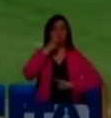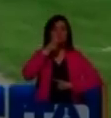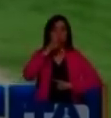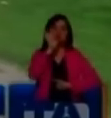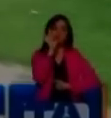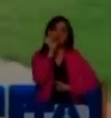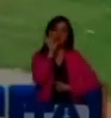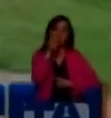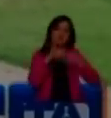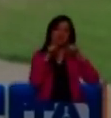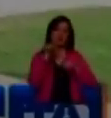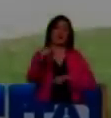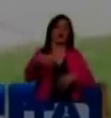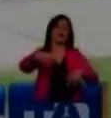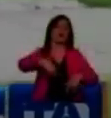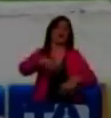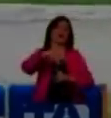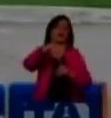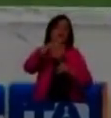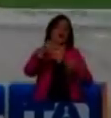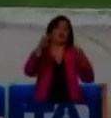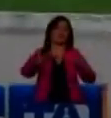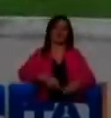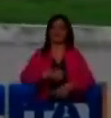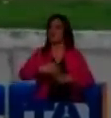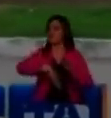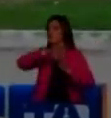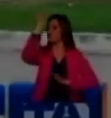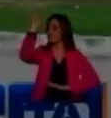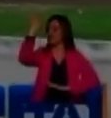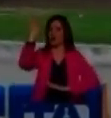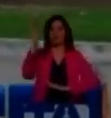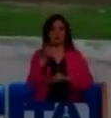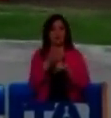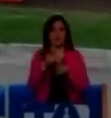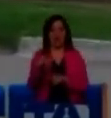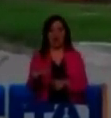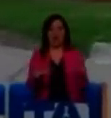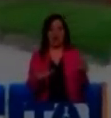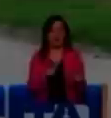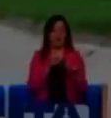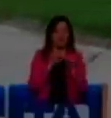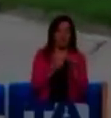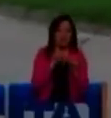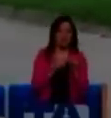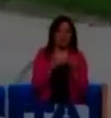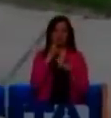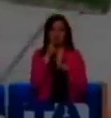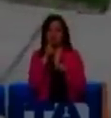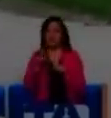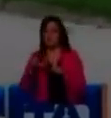se alcoholizan y todo eso. Ustedes pueden confirmar aquí cómo hay tanto caja de fósforos, cigarrillos, colillas